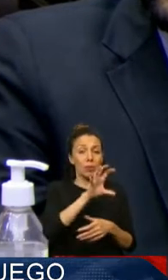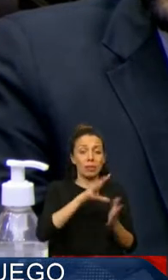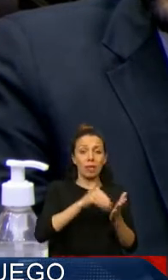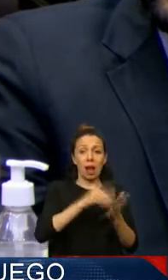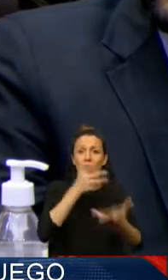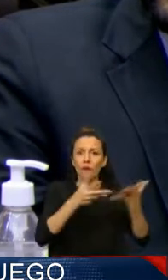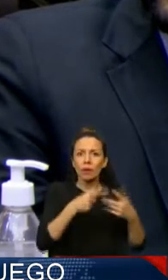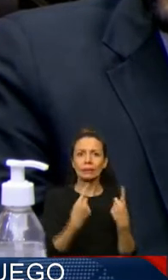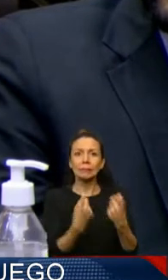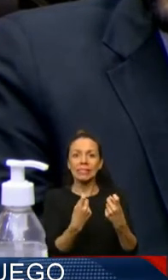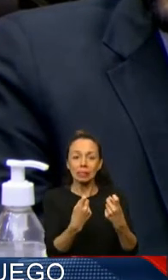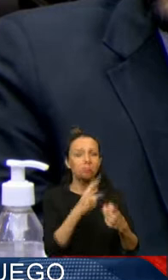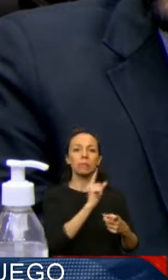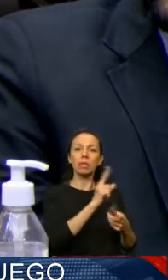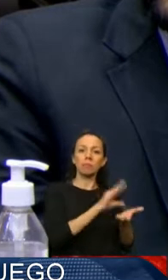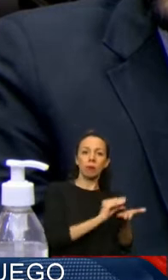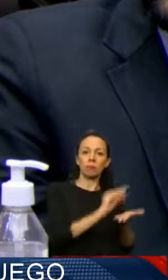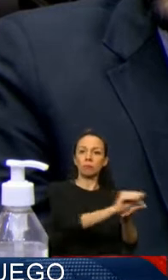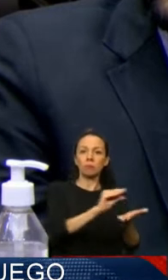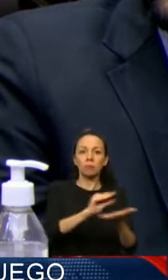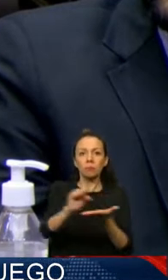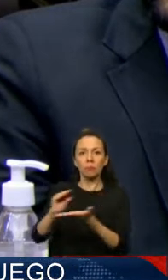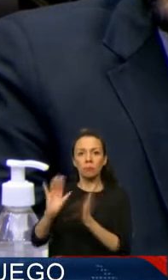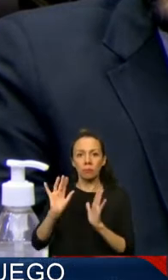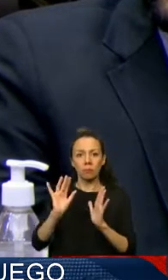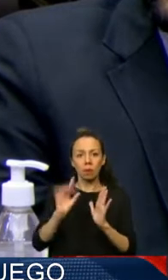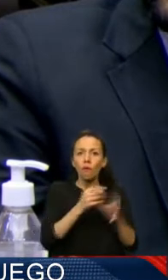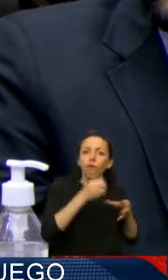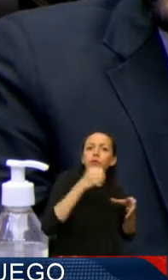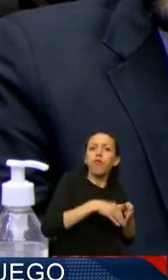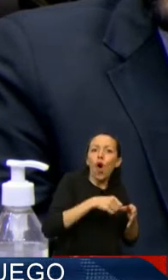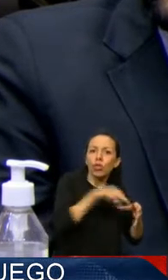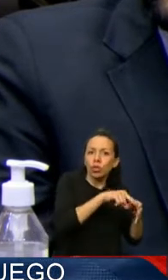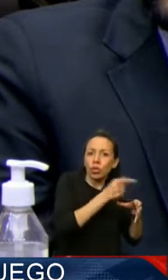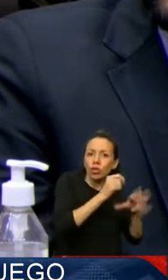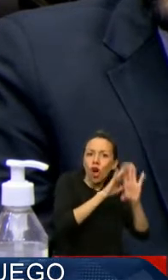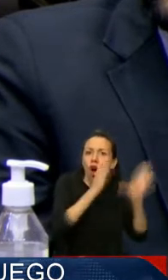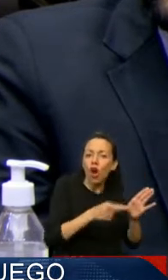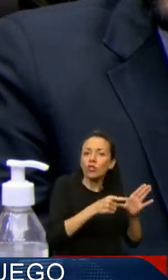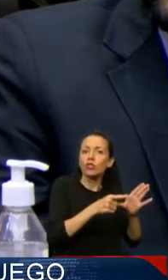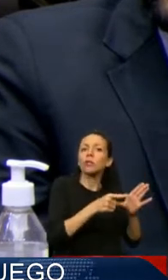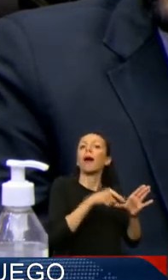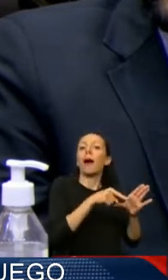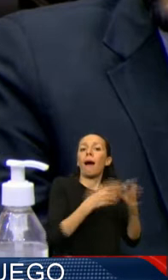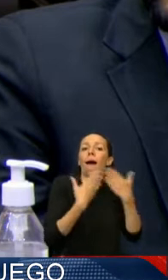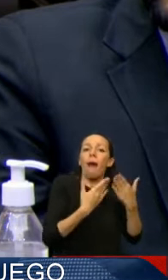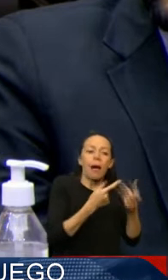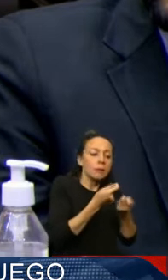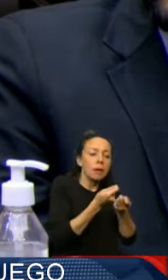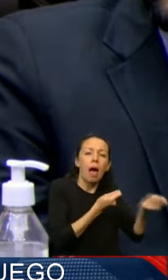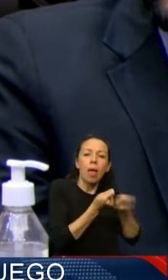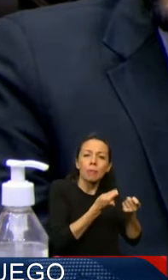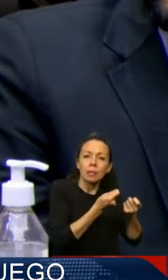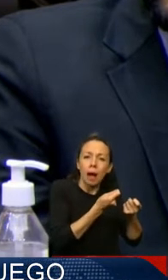a cargo, cambió el destino de esos fondos, pero mientras los fondos son administrados de acuerdo a la ley y no